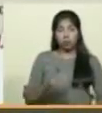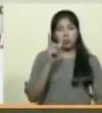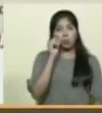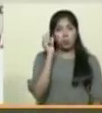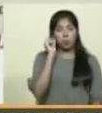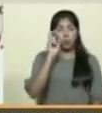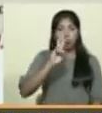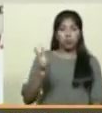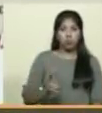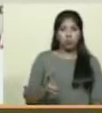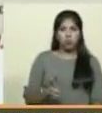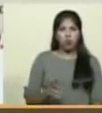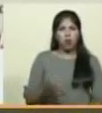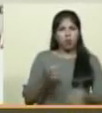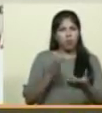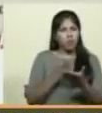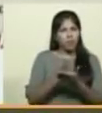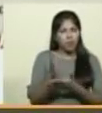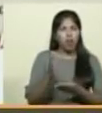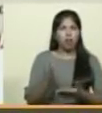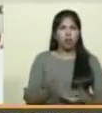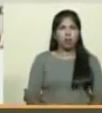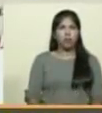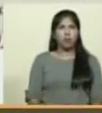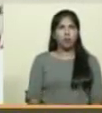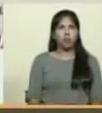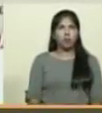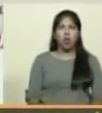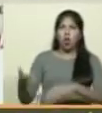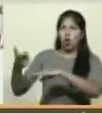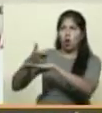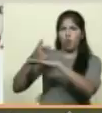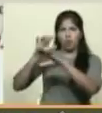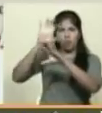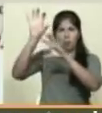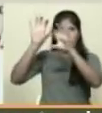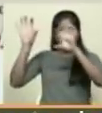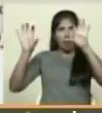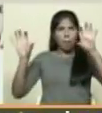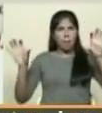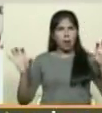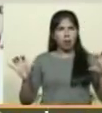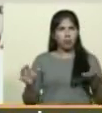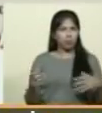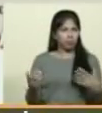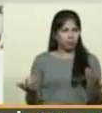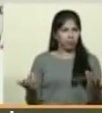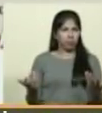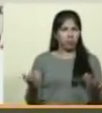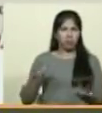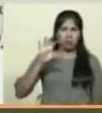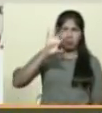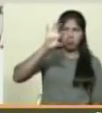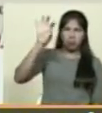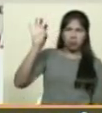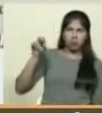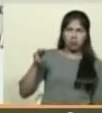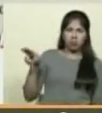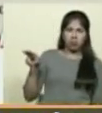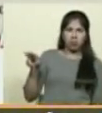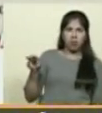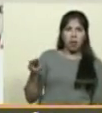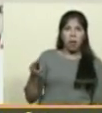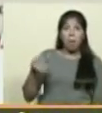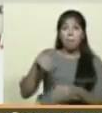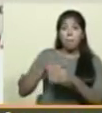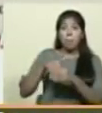lealtad. No serán gobiernos extranjeros en cuyos países cada vez vota menos